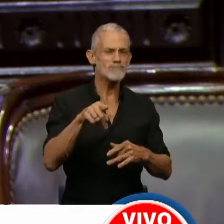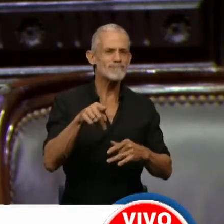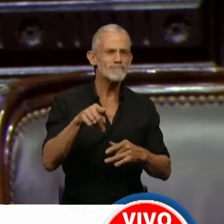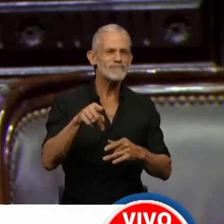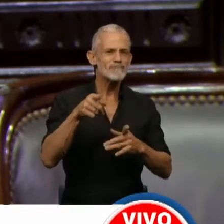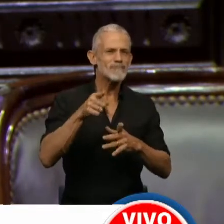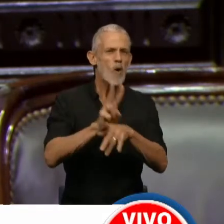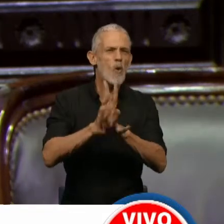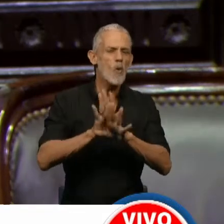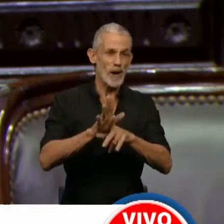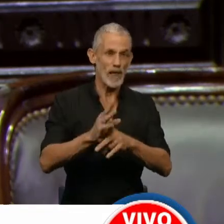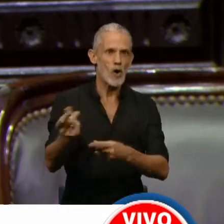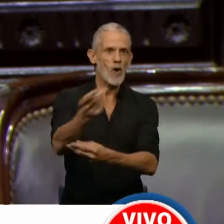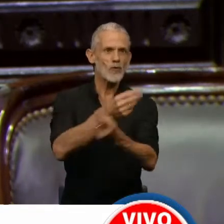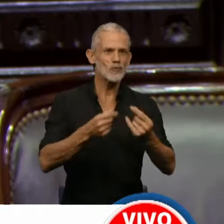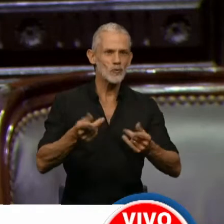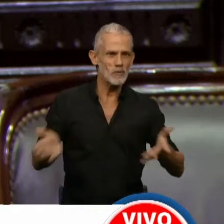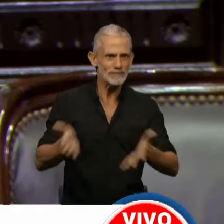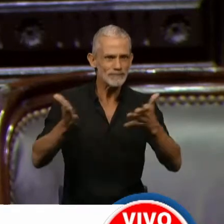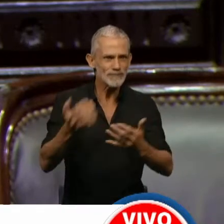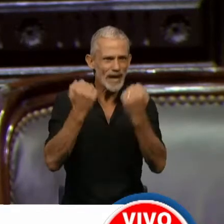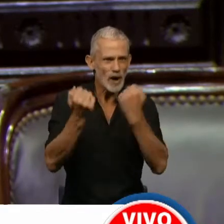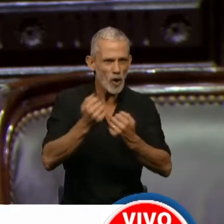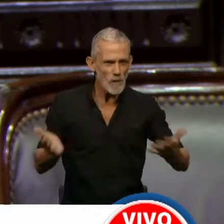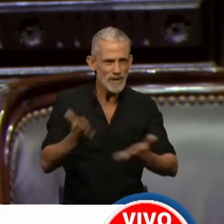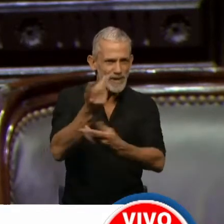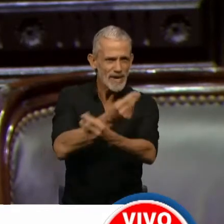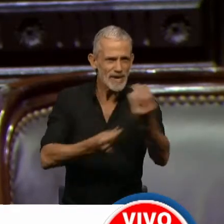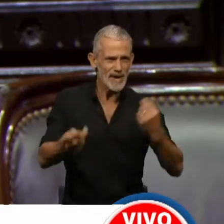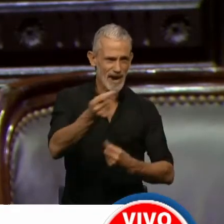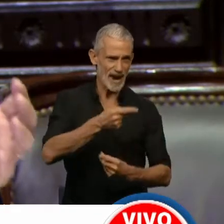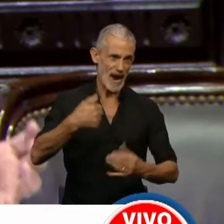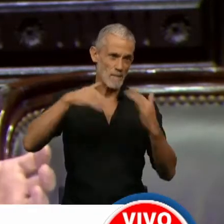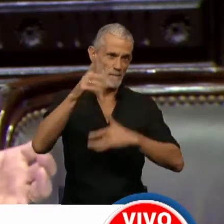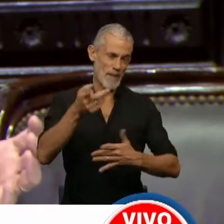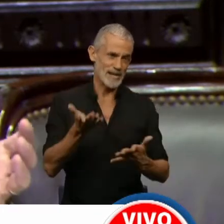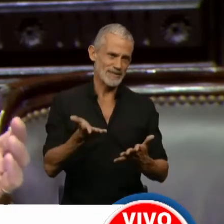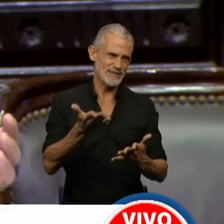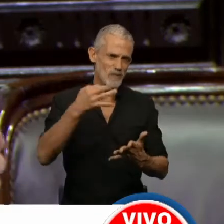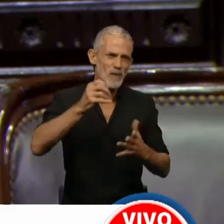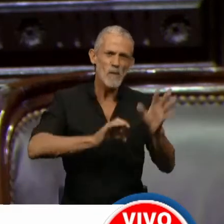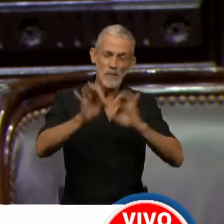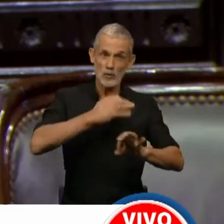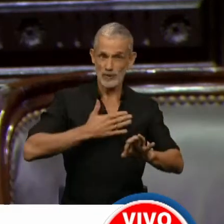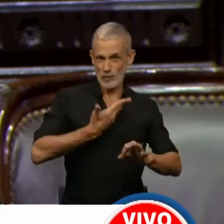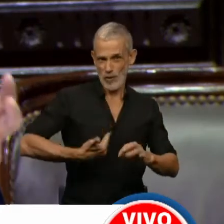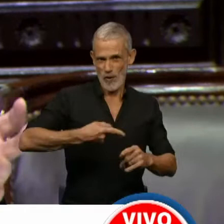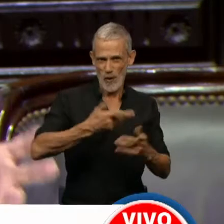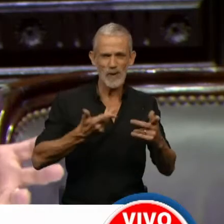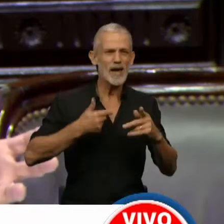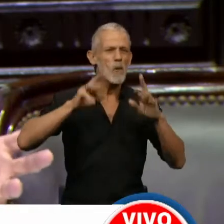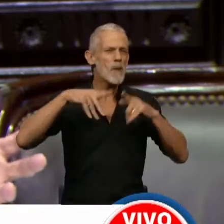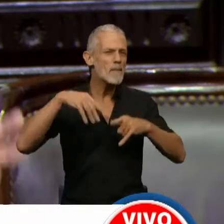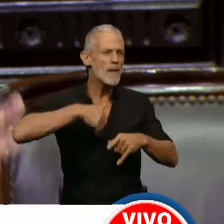Porque necesitamos un shock de consumo, porque queremos reactivar y dinamizar el mercado interno, porque eso forma parte de nuestro proyecto de gobierno, de nuestra